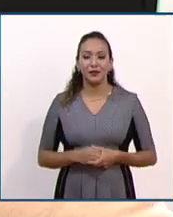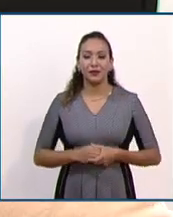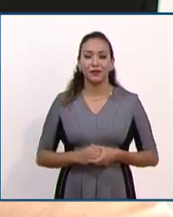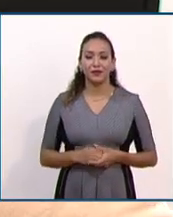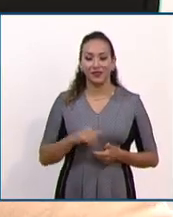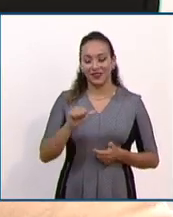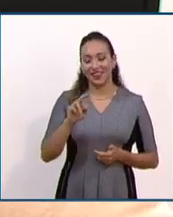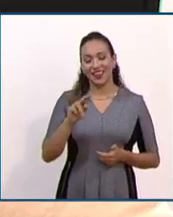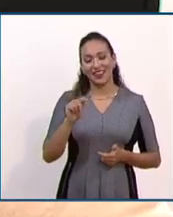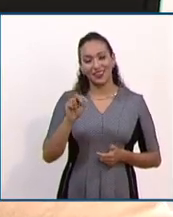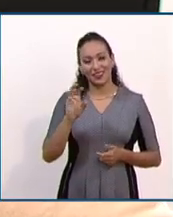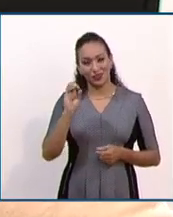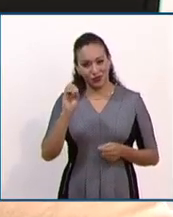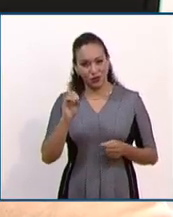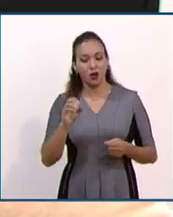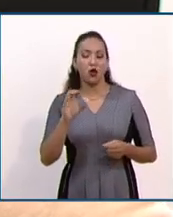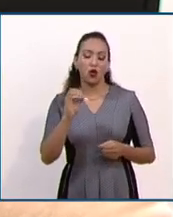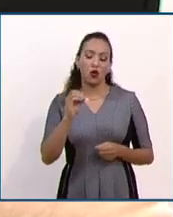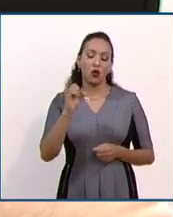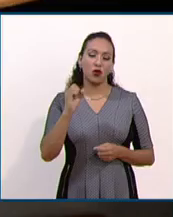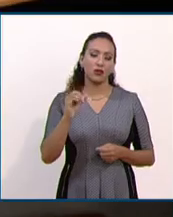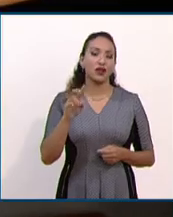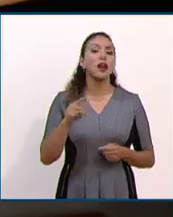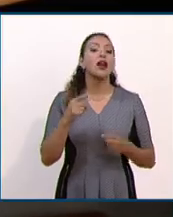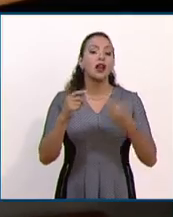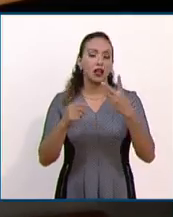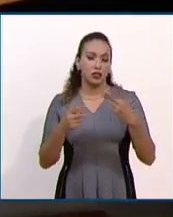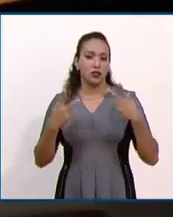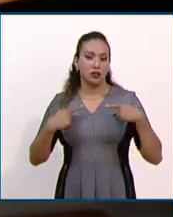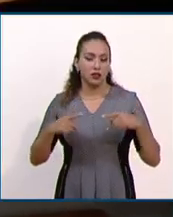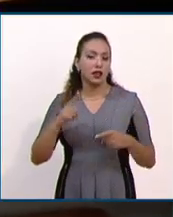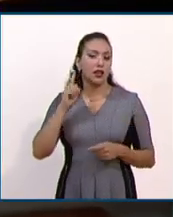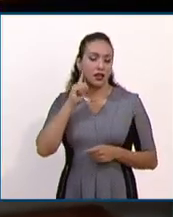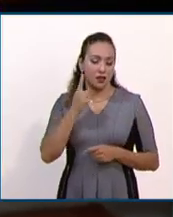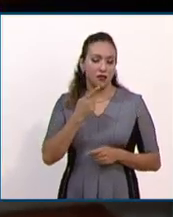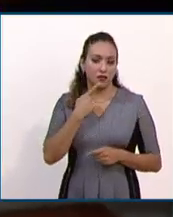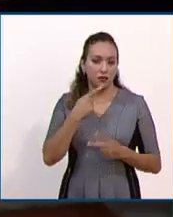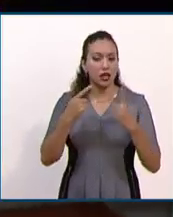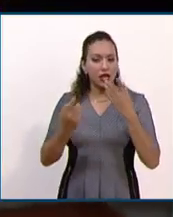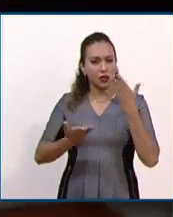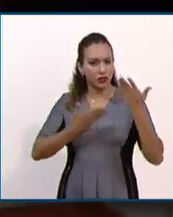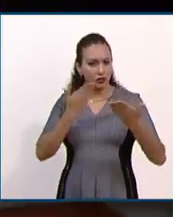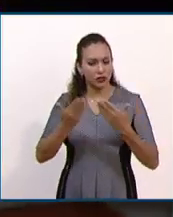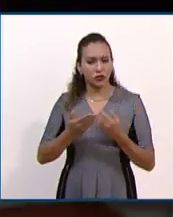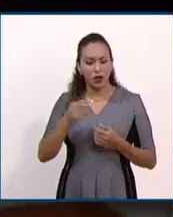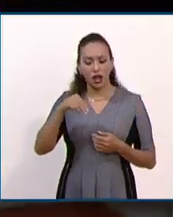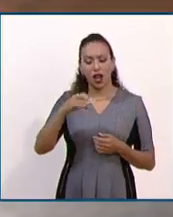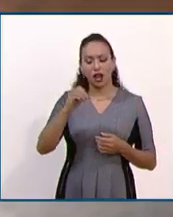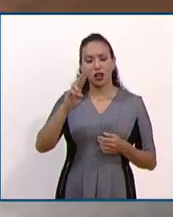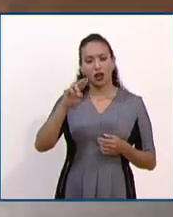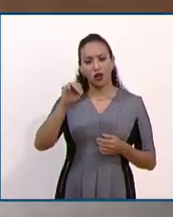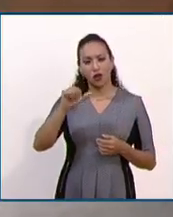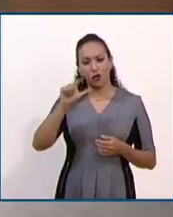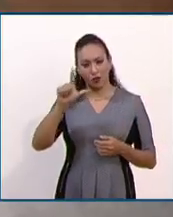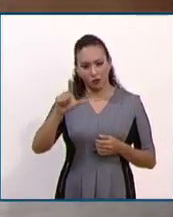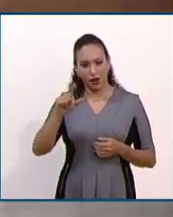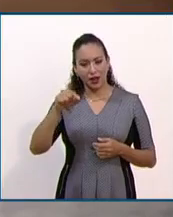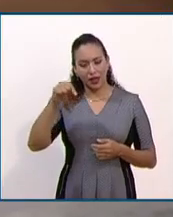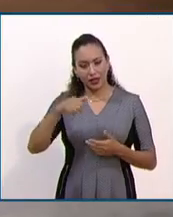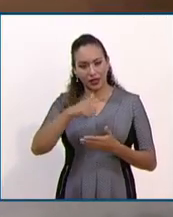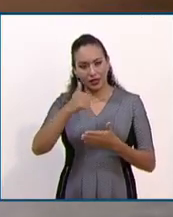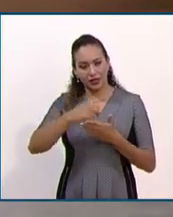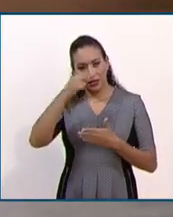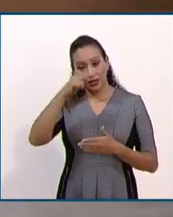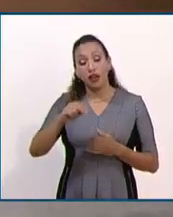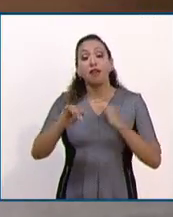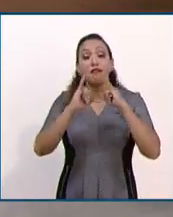Arturo y Óscar son personas con discapacidad auditiva. Al cursar sus estudios en una escuela normal especial, carecían de la asistencia de un